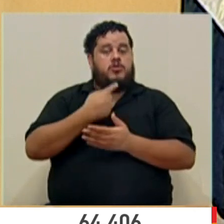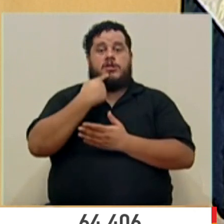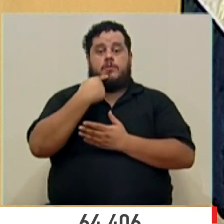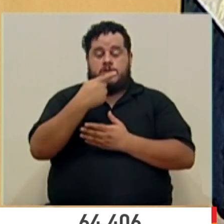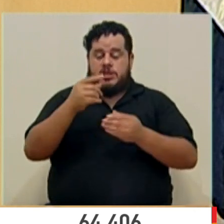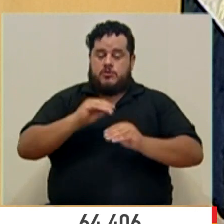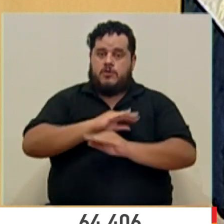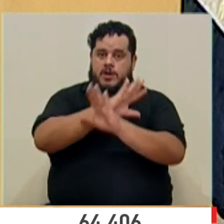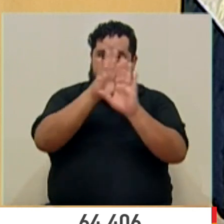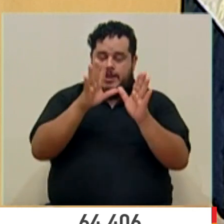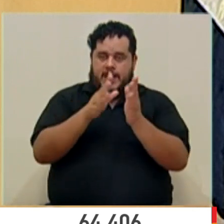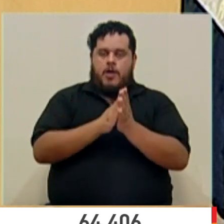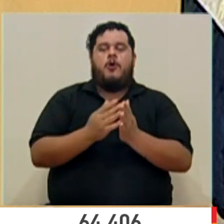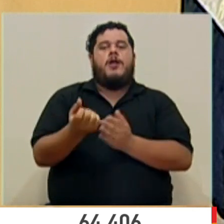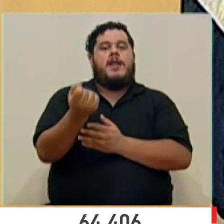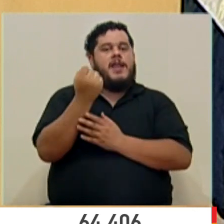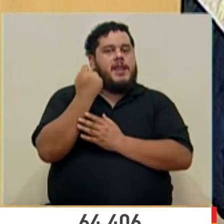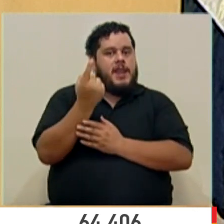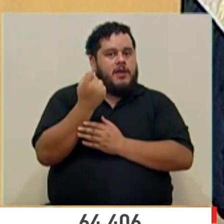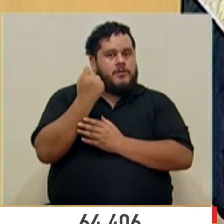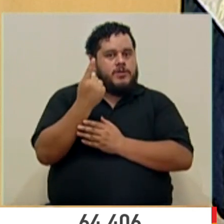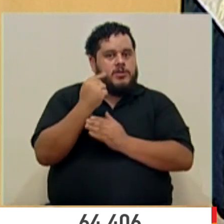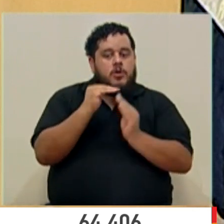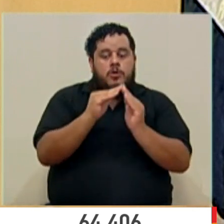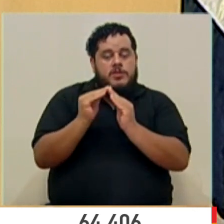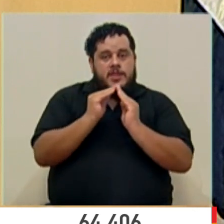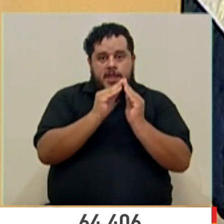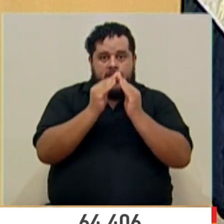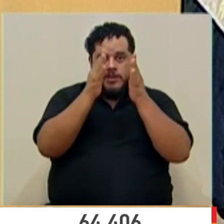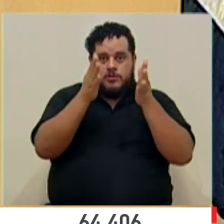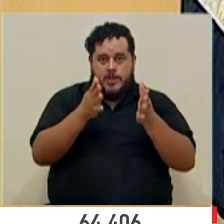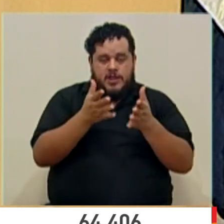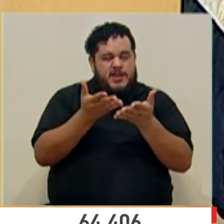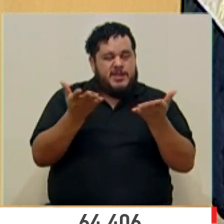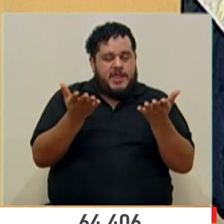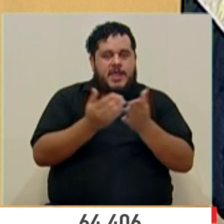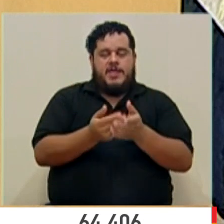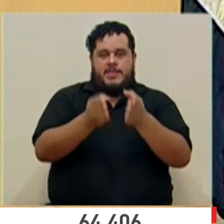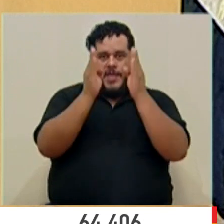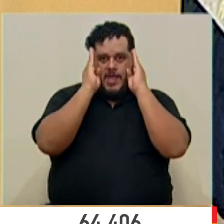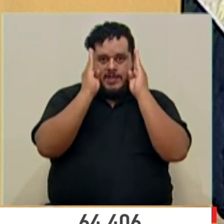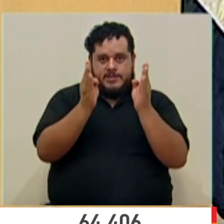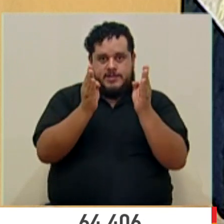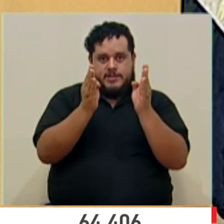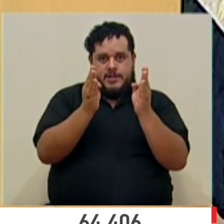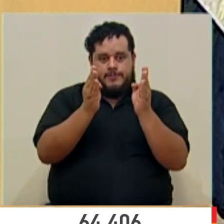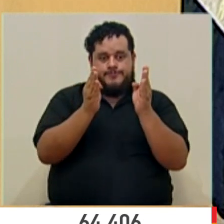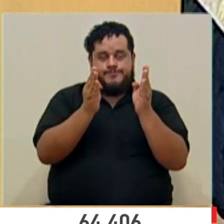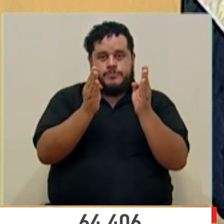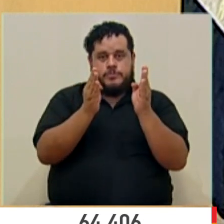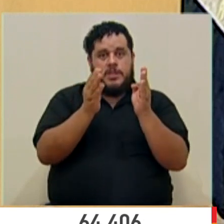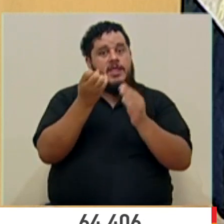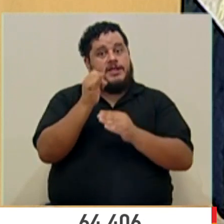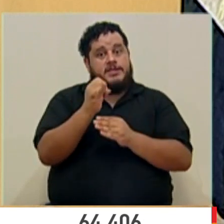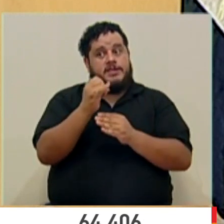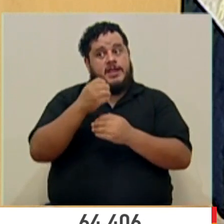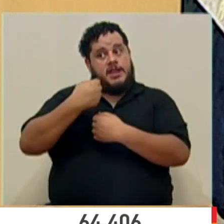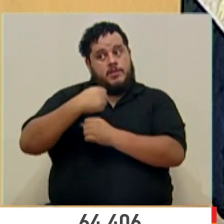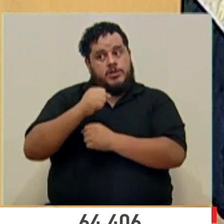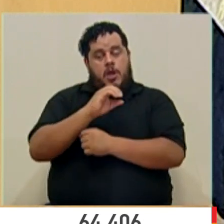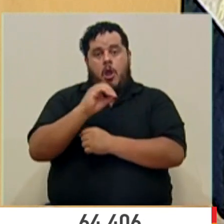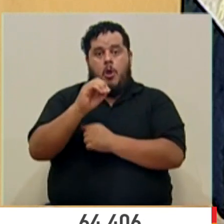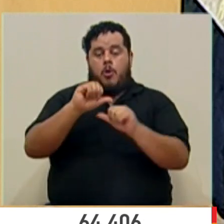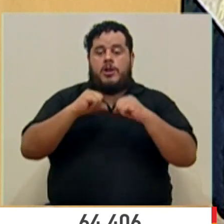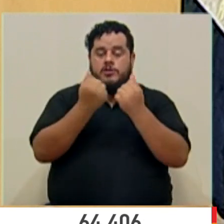la comprensión de la ciudadanía de atender si la municipalidad o